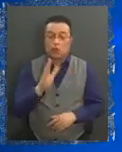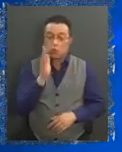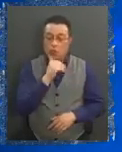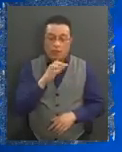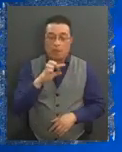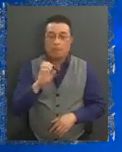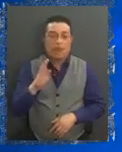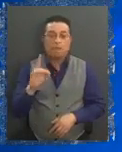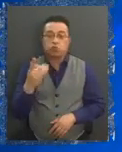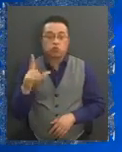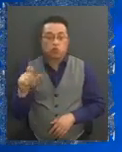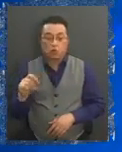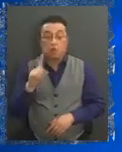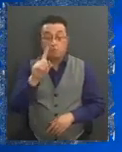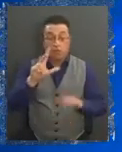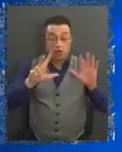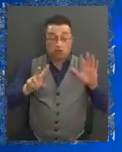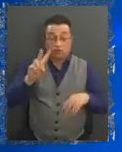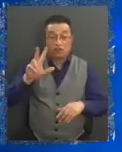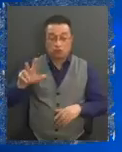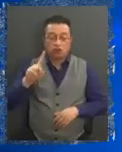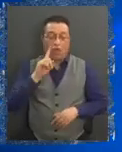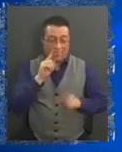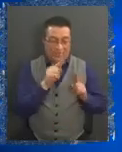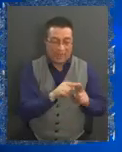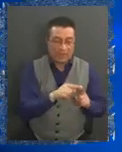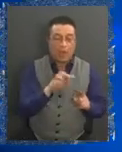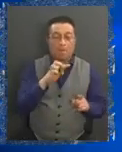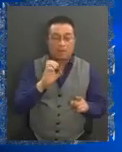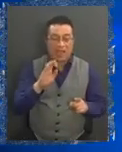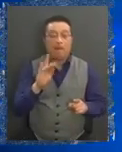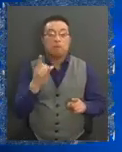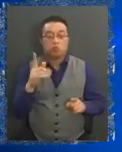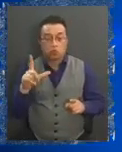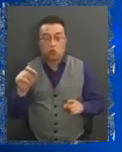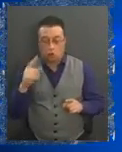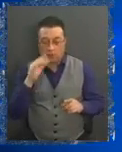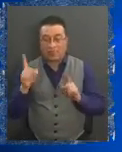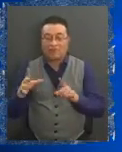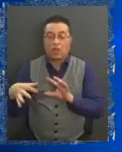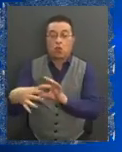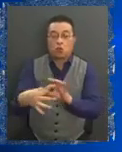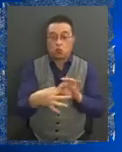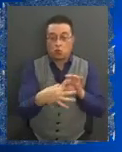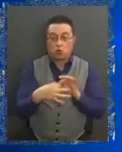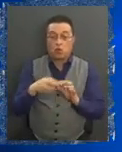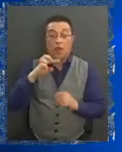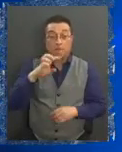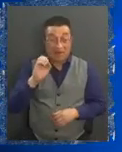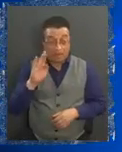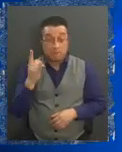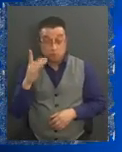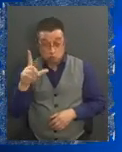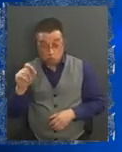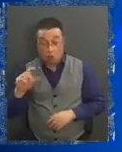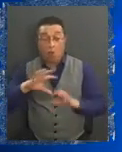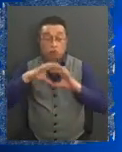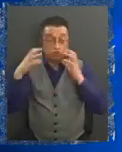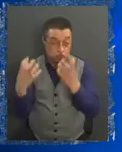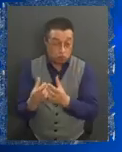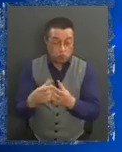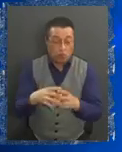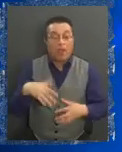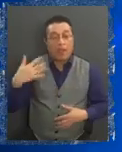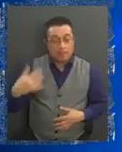constitución de 1828 lo tuvo y es un preámbulo que llama a la unidad. Los preámbulos en el mundo son cada día más importantes,